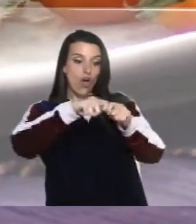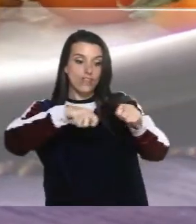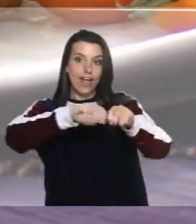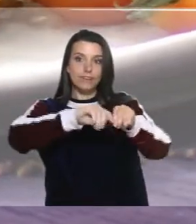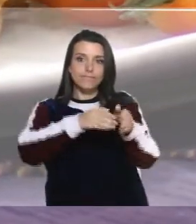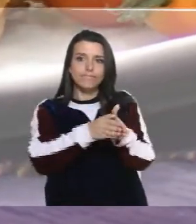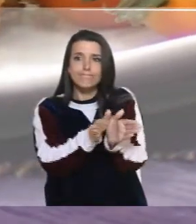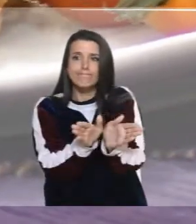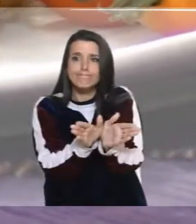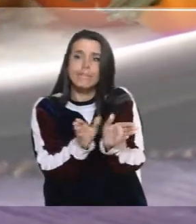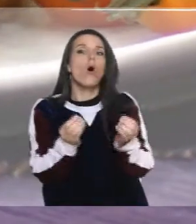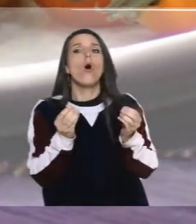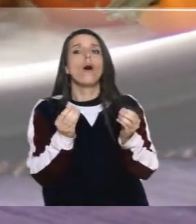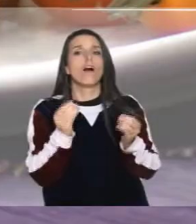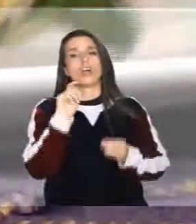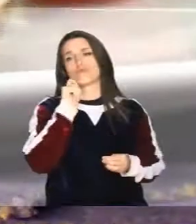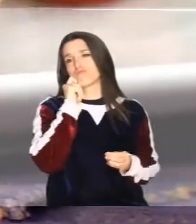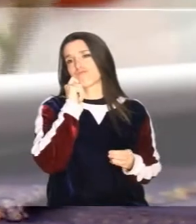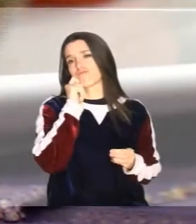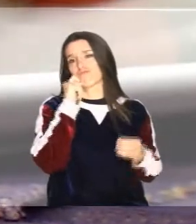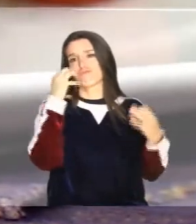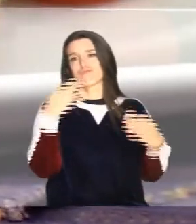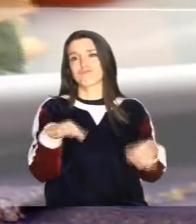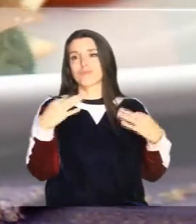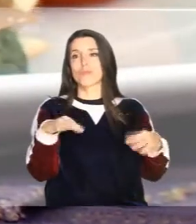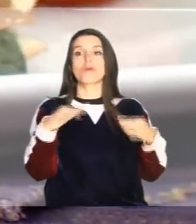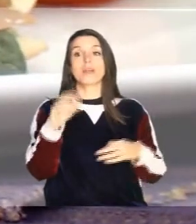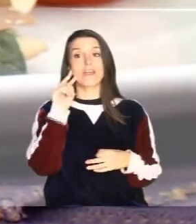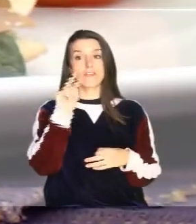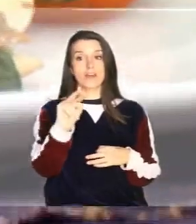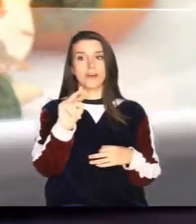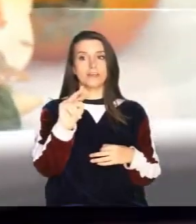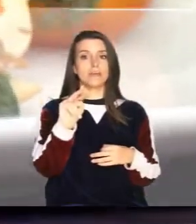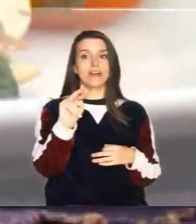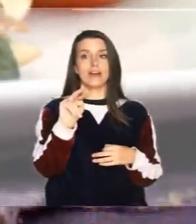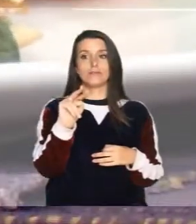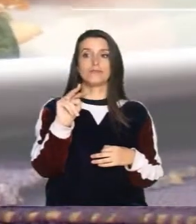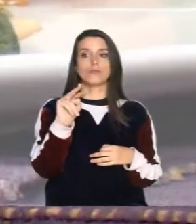Miren lo que es. Charan. Charan. ¿Se ve ahí? Pero, ¿cómo no